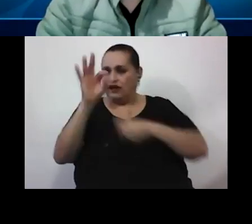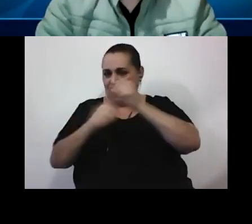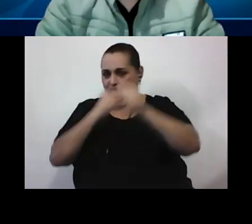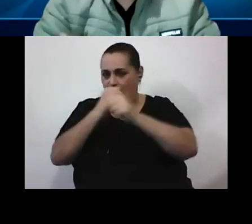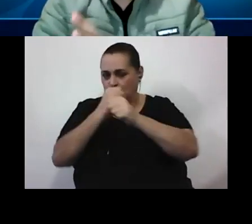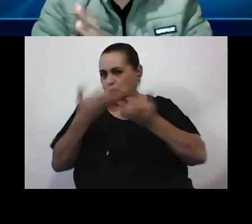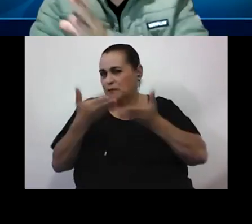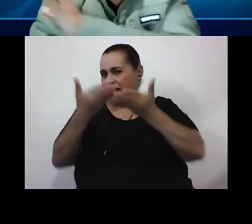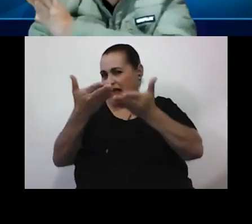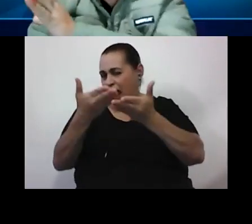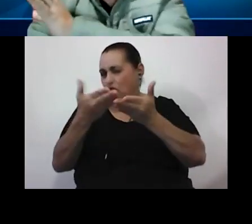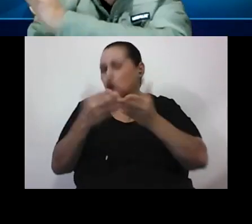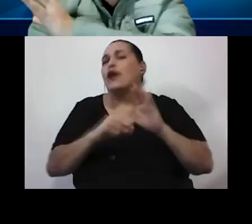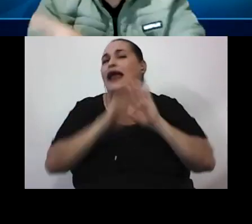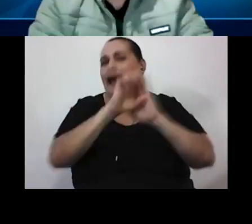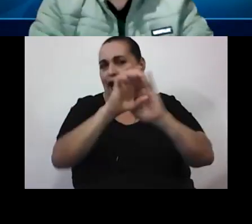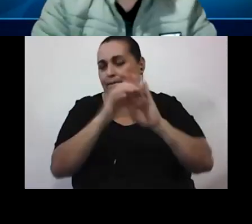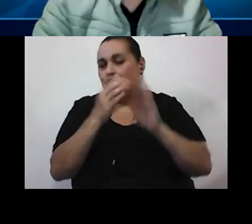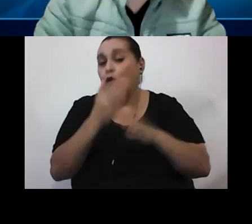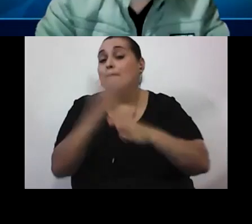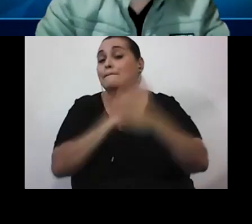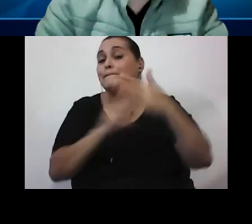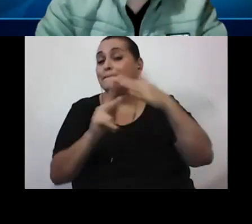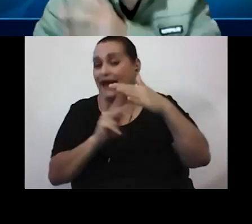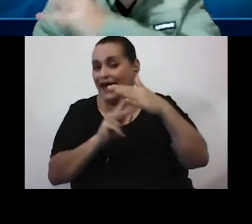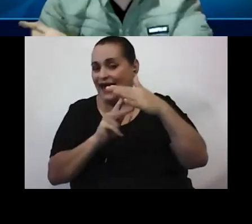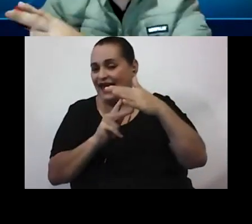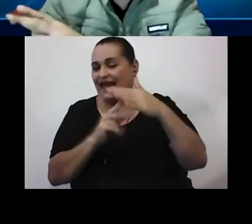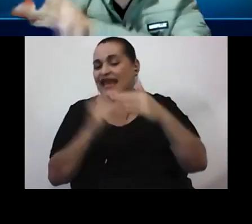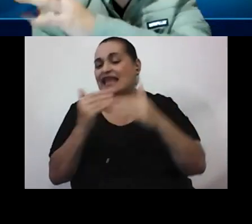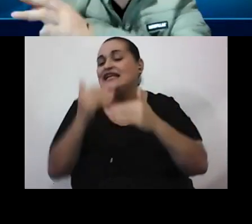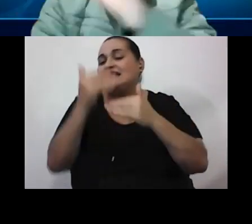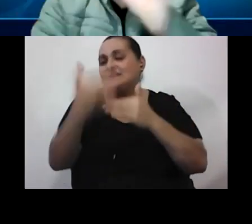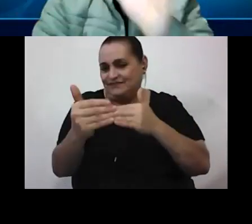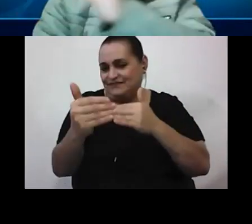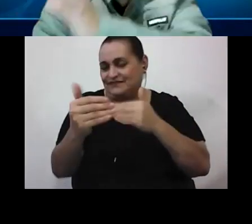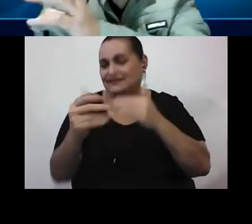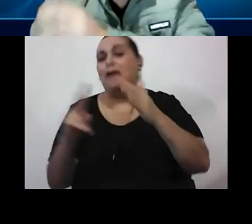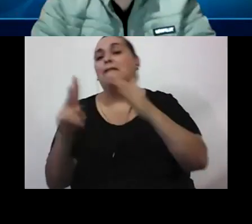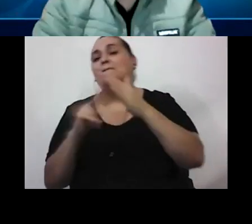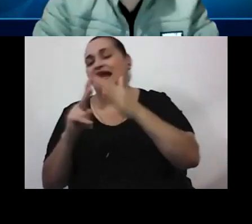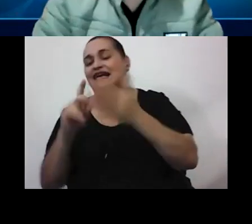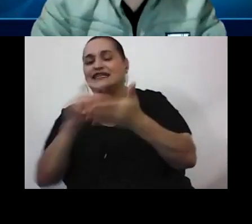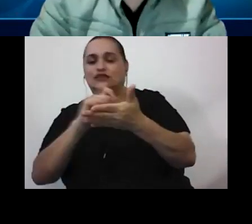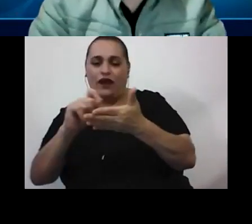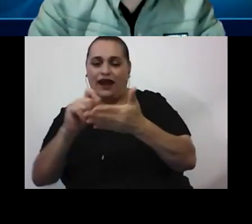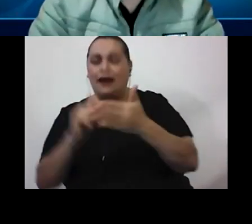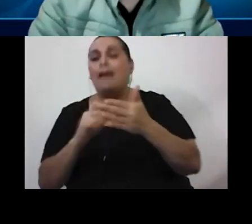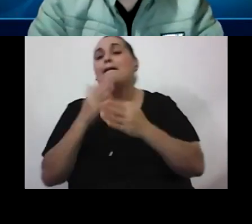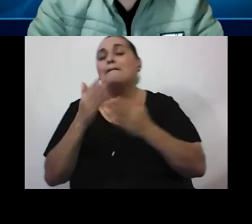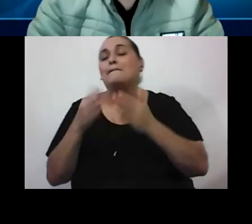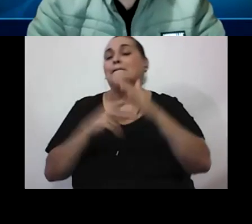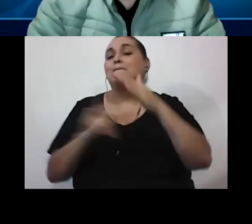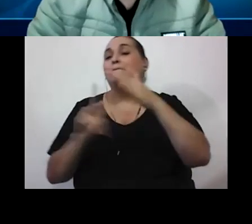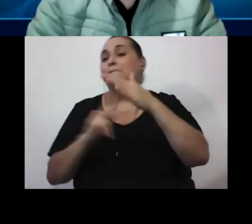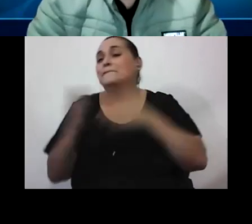de pre y un poquito acercándonos al otro al otro preescolar, preadolescente, digamos ahí,